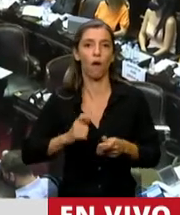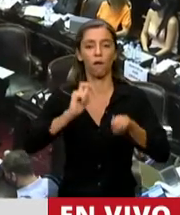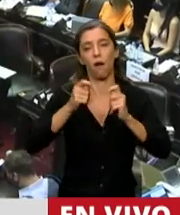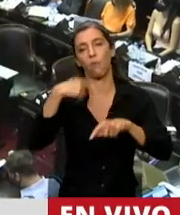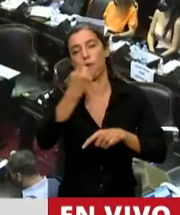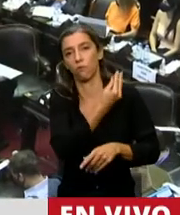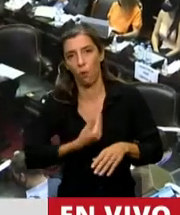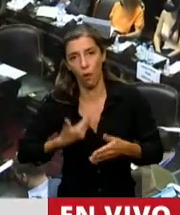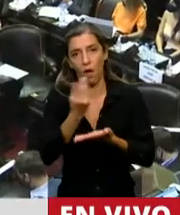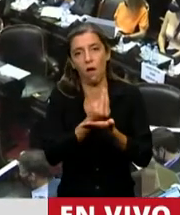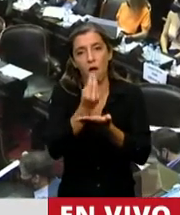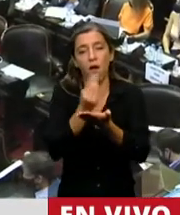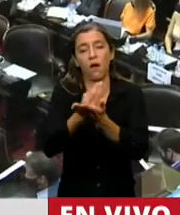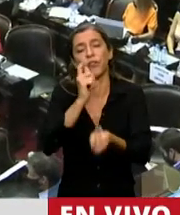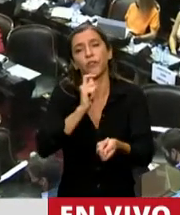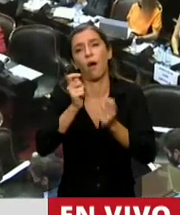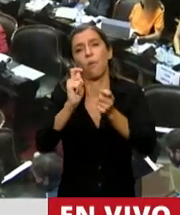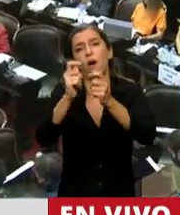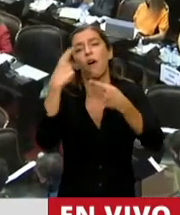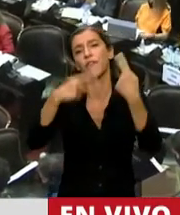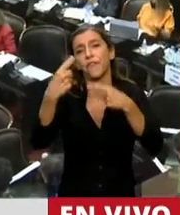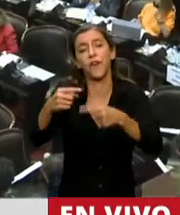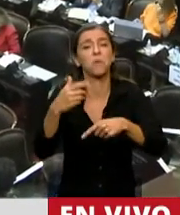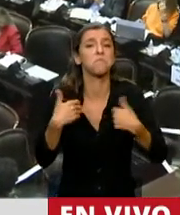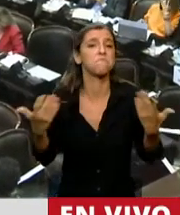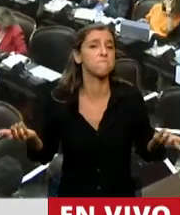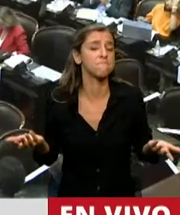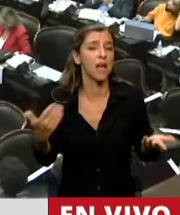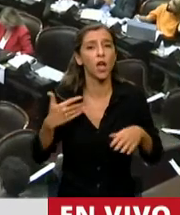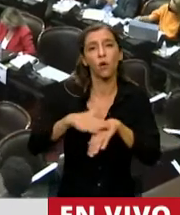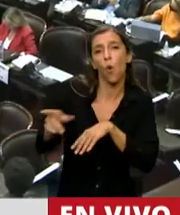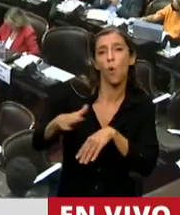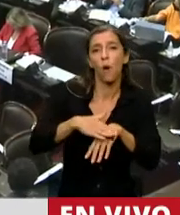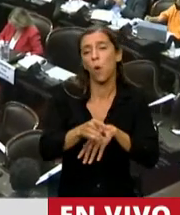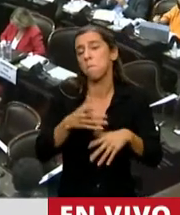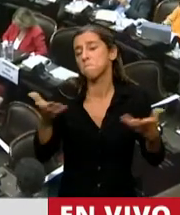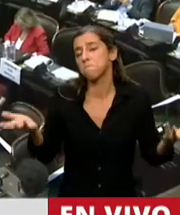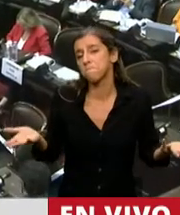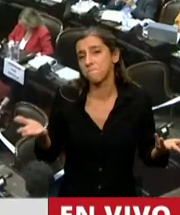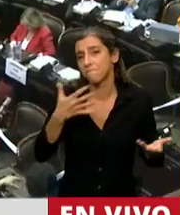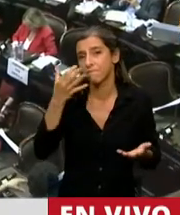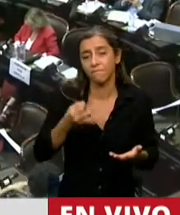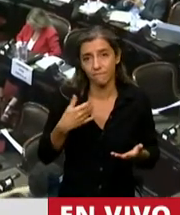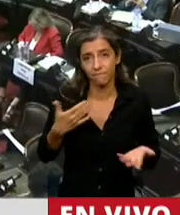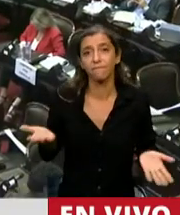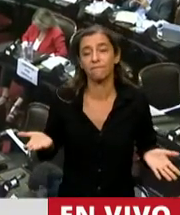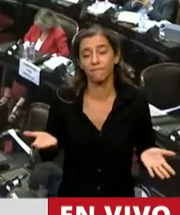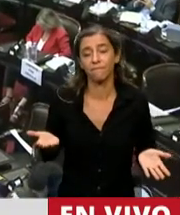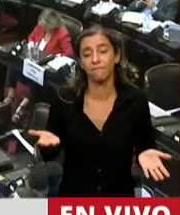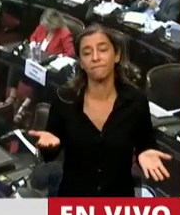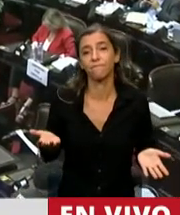sobre lo que ha sido la deuda. Pero es muy cierto lo que dijo recién uno